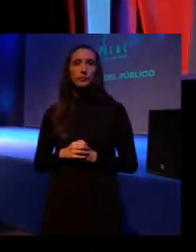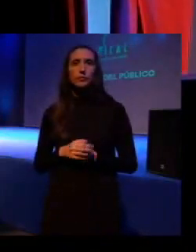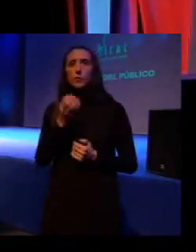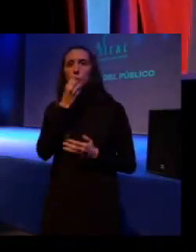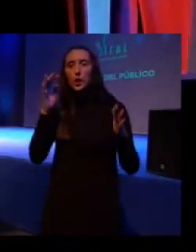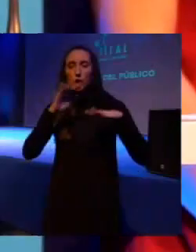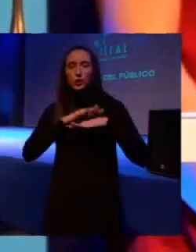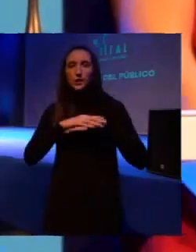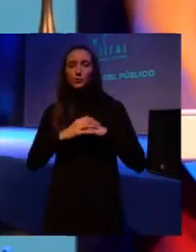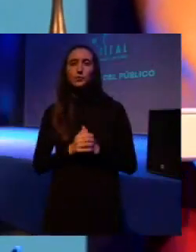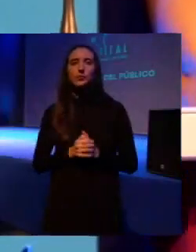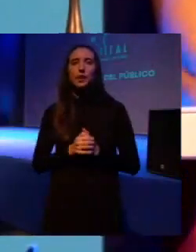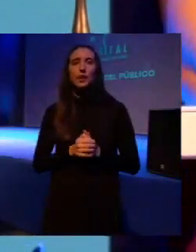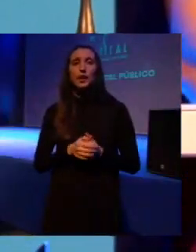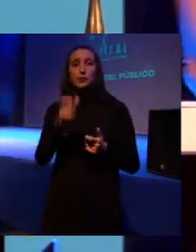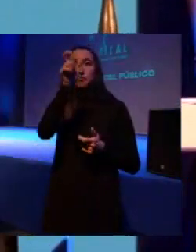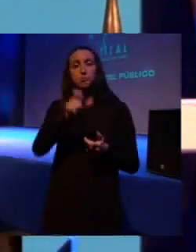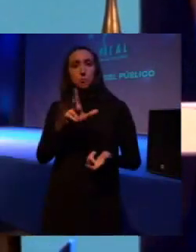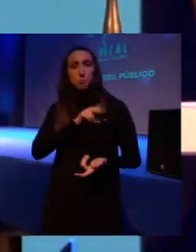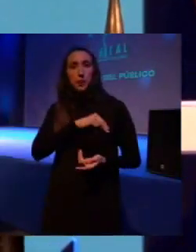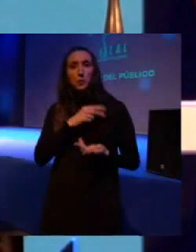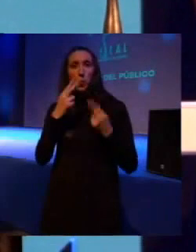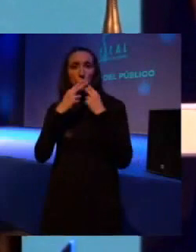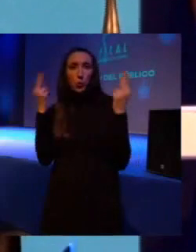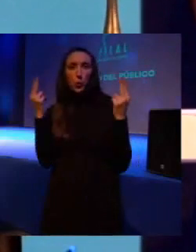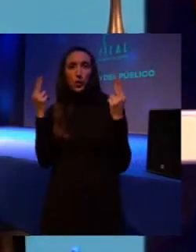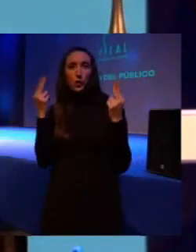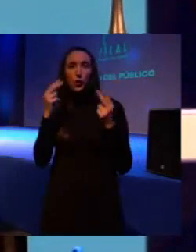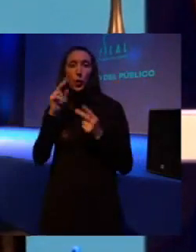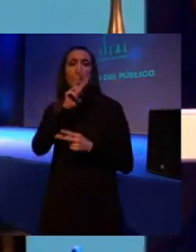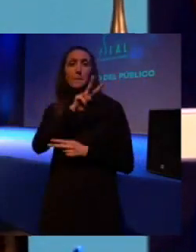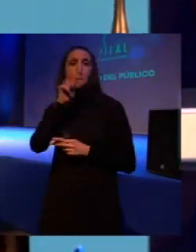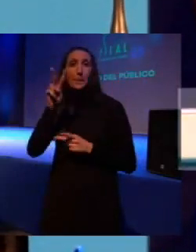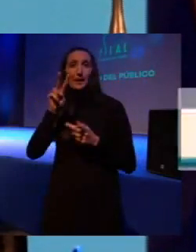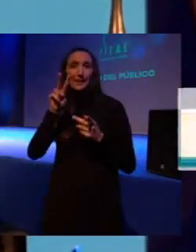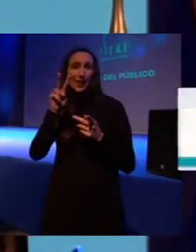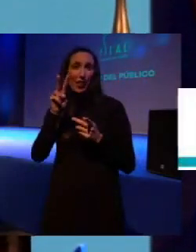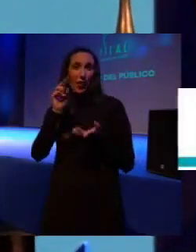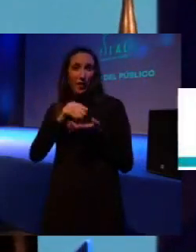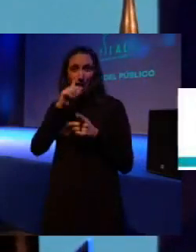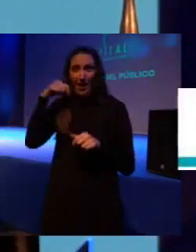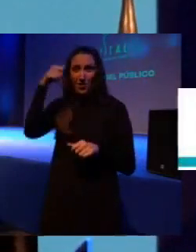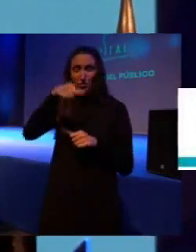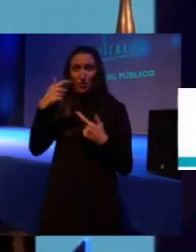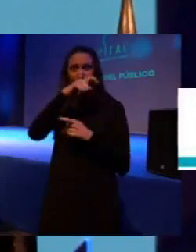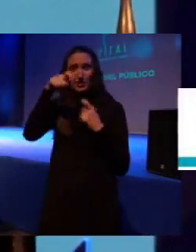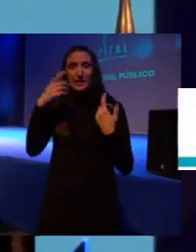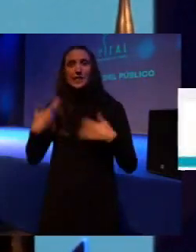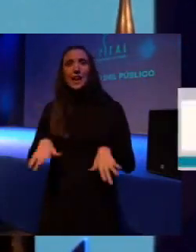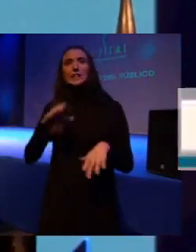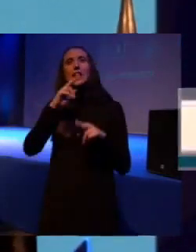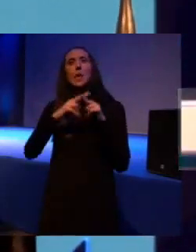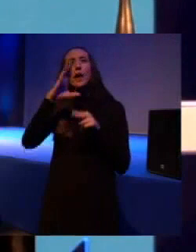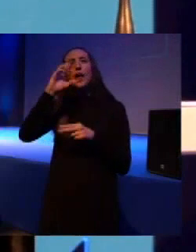Buenas noches. El ganador del premio del público de la 22 edición de FICAL es